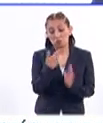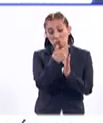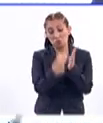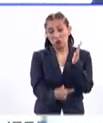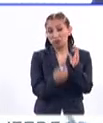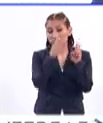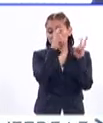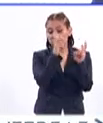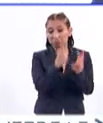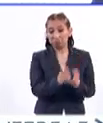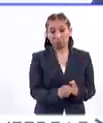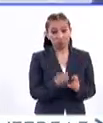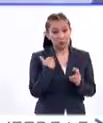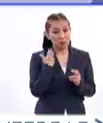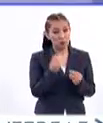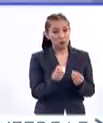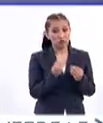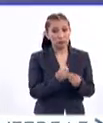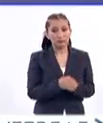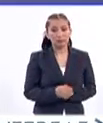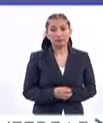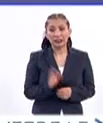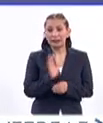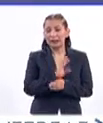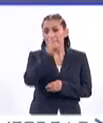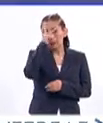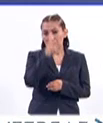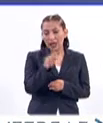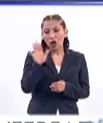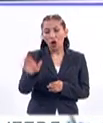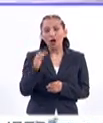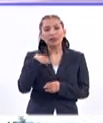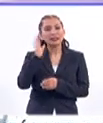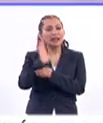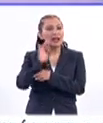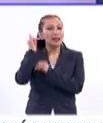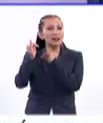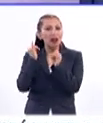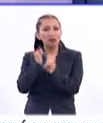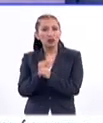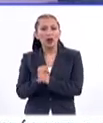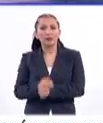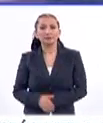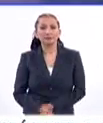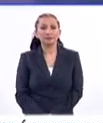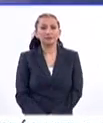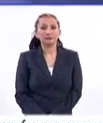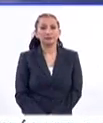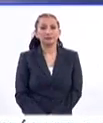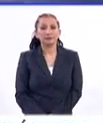muy amplia, robusta, cine nacional, cine internacional.